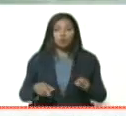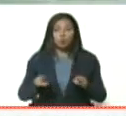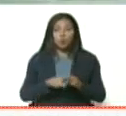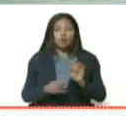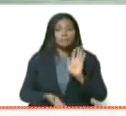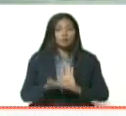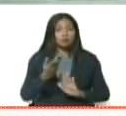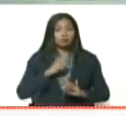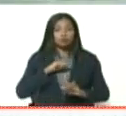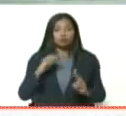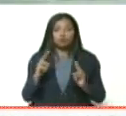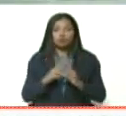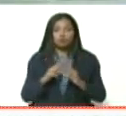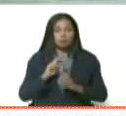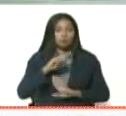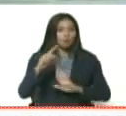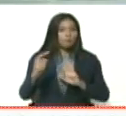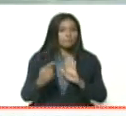todos conozcamos.